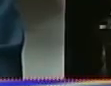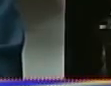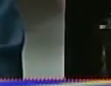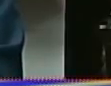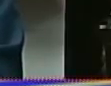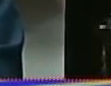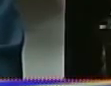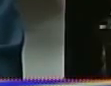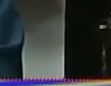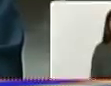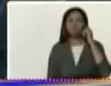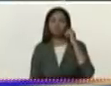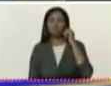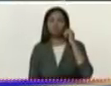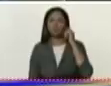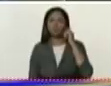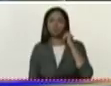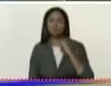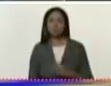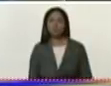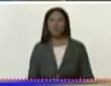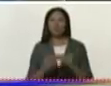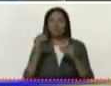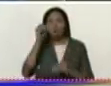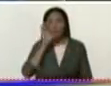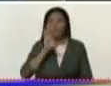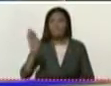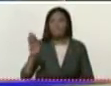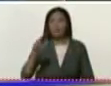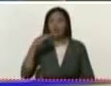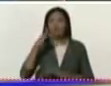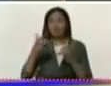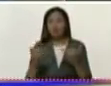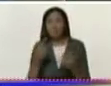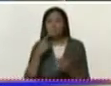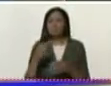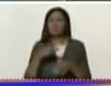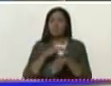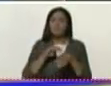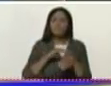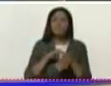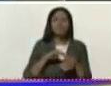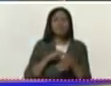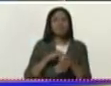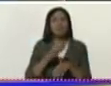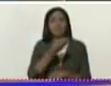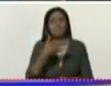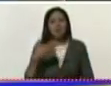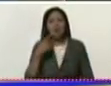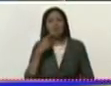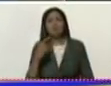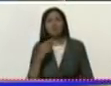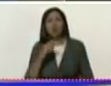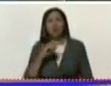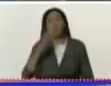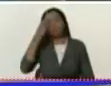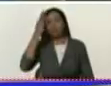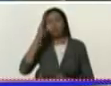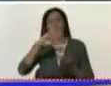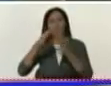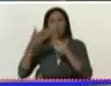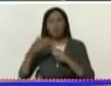el país, a todo el país. Me actualiza la ministra Blanca Cao. Atención,